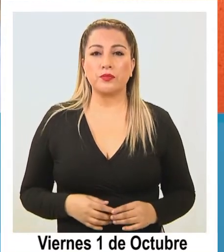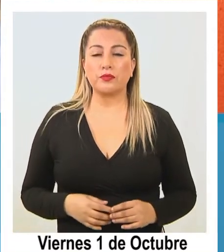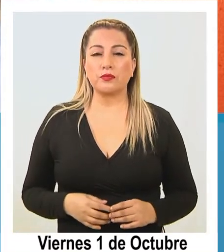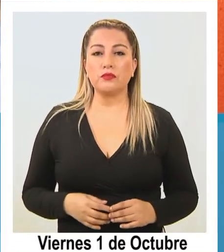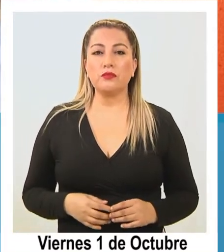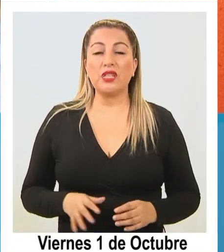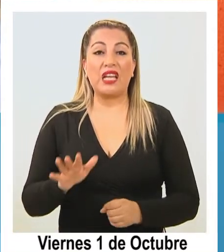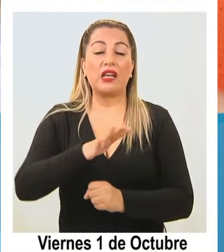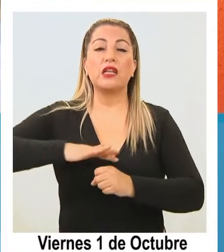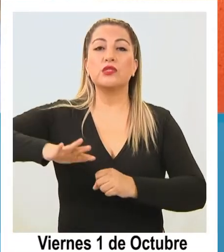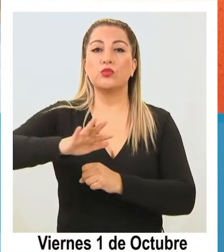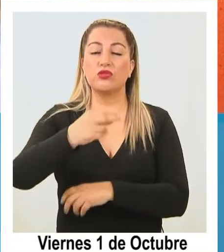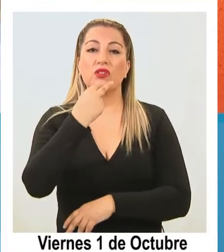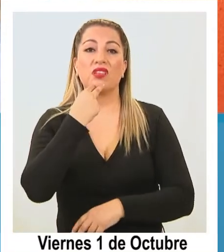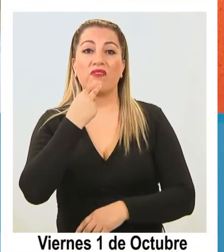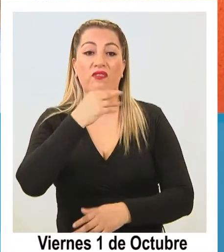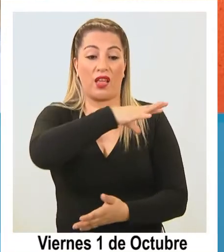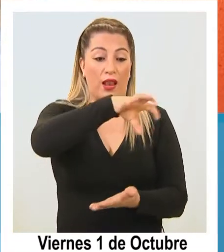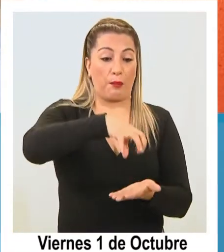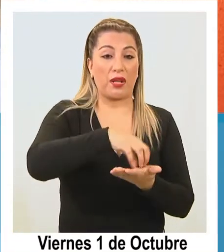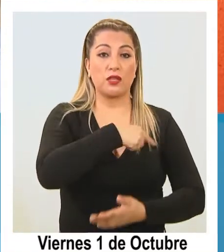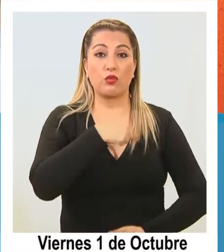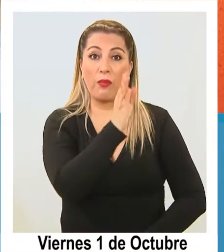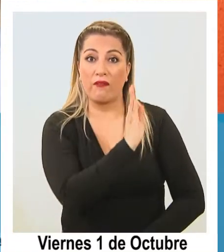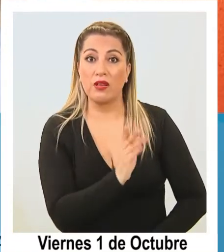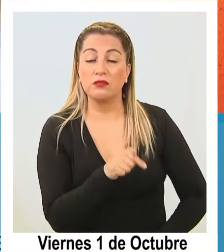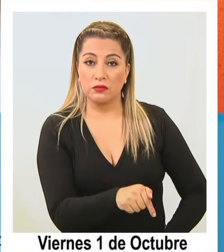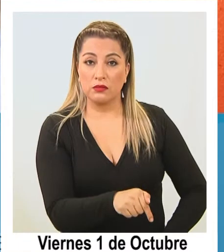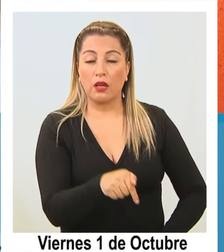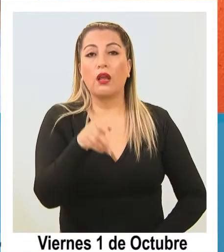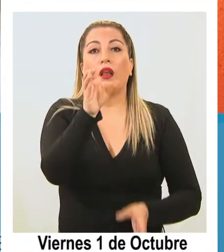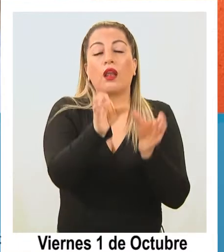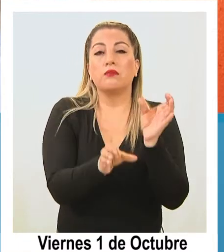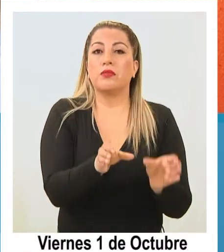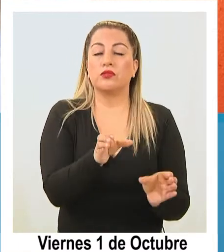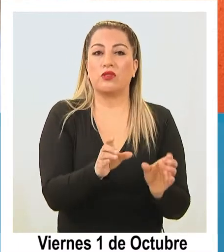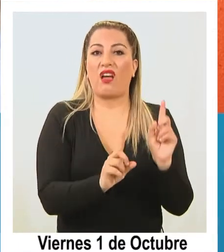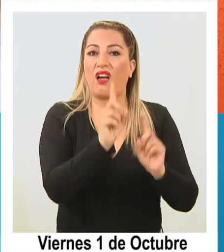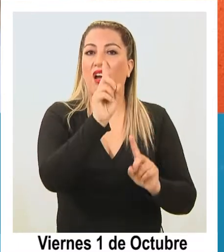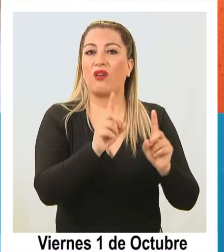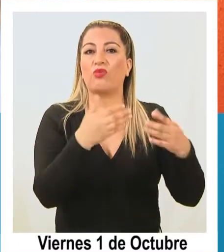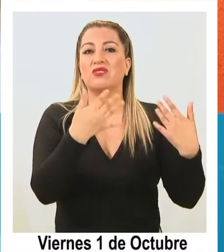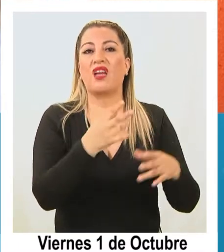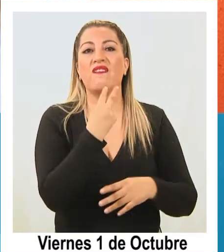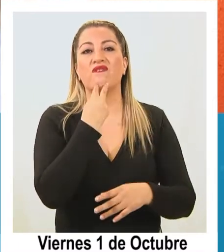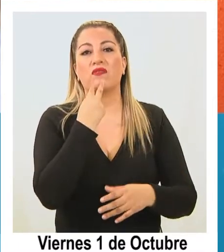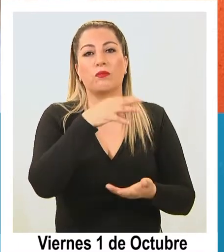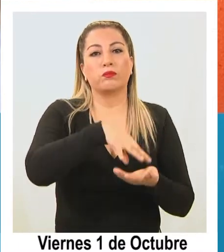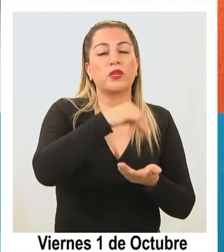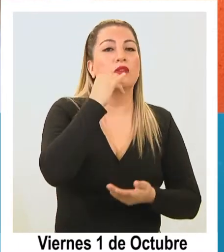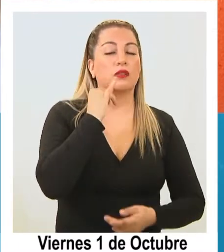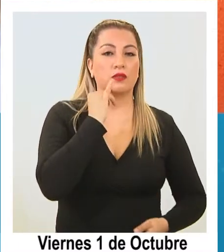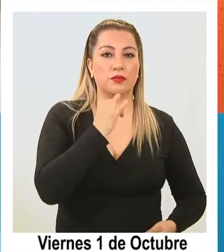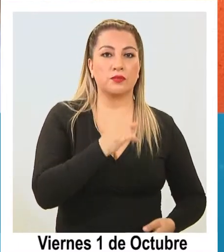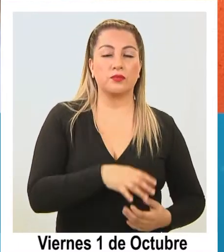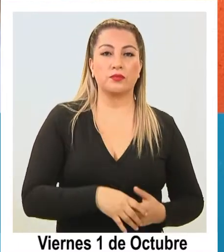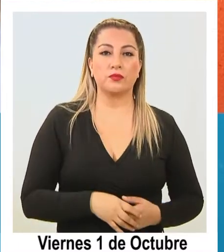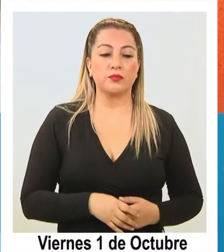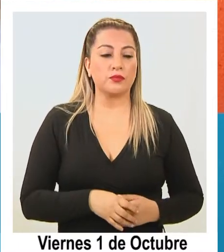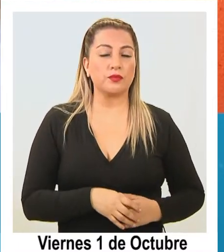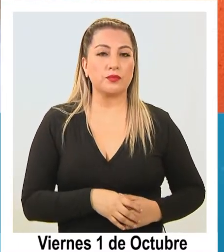la situación que se estaba viviendo en la plaza, y por lo tanto estas personas, muchas de ellas ya vivían en Iquique, y